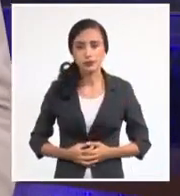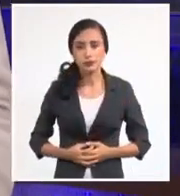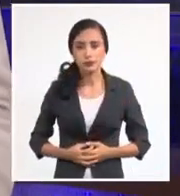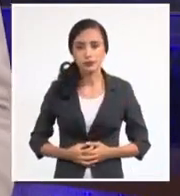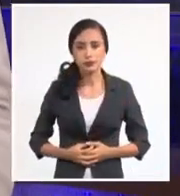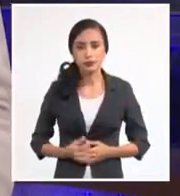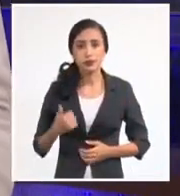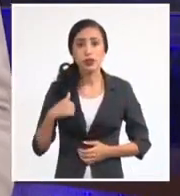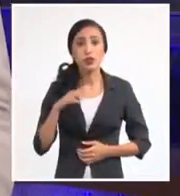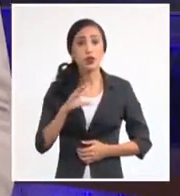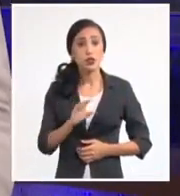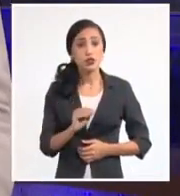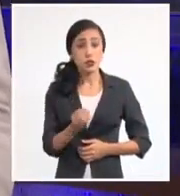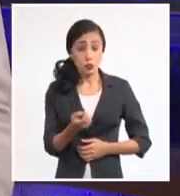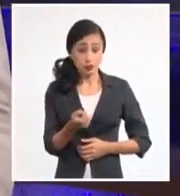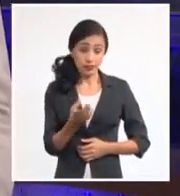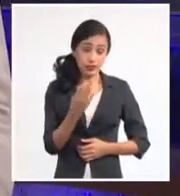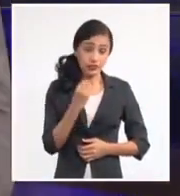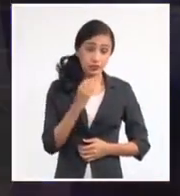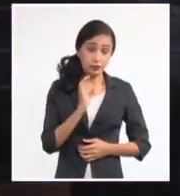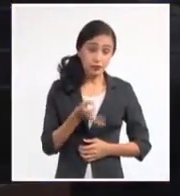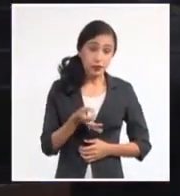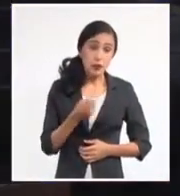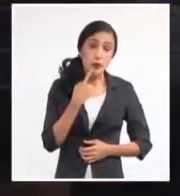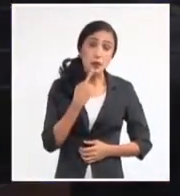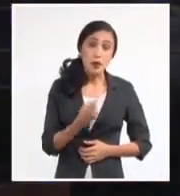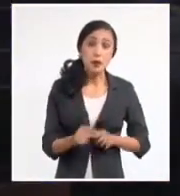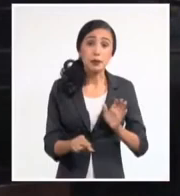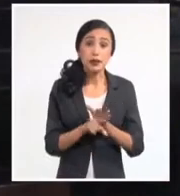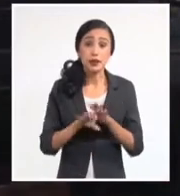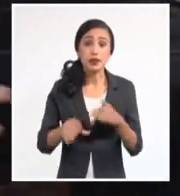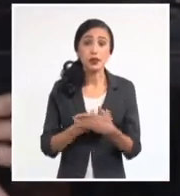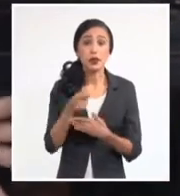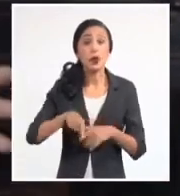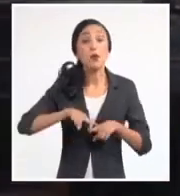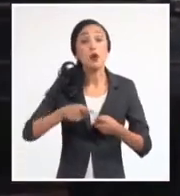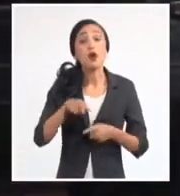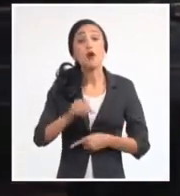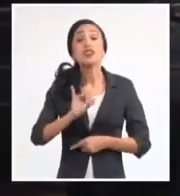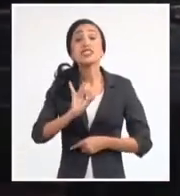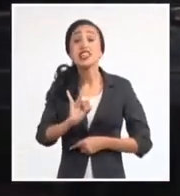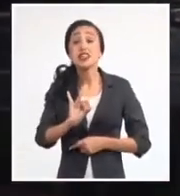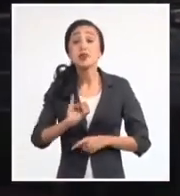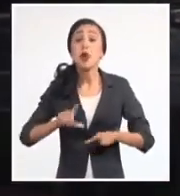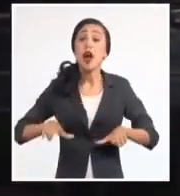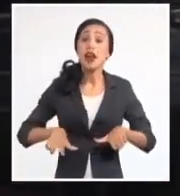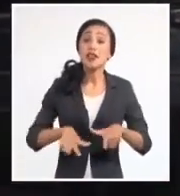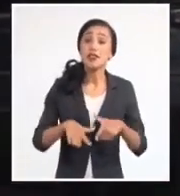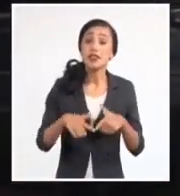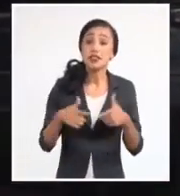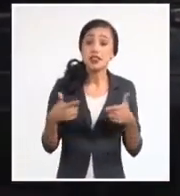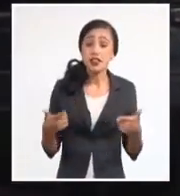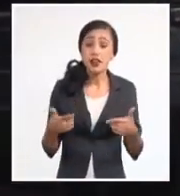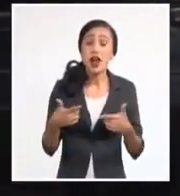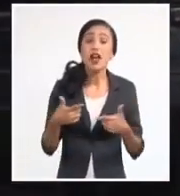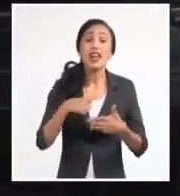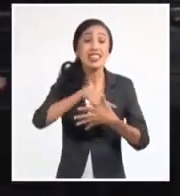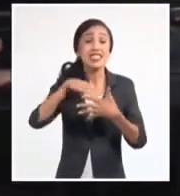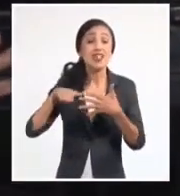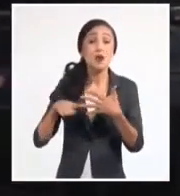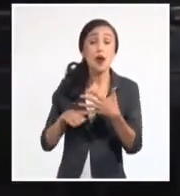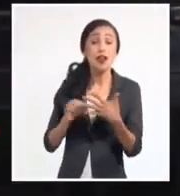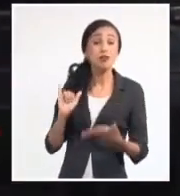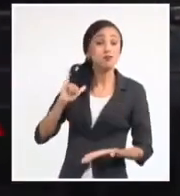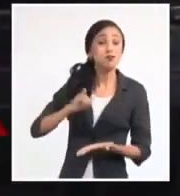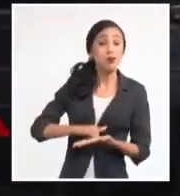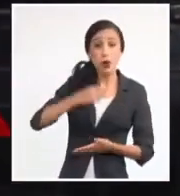decía que habías comenzado la jornada de una manera especial, pero que hoy celebrábamos el 7º aniversario del regreso de nuestros 5 héroes a casa, específicamente en el